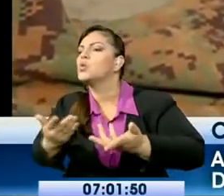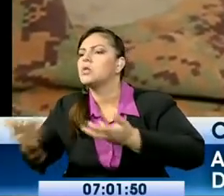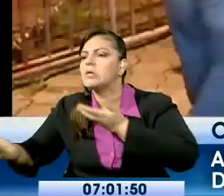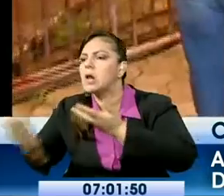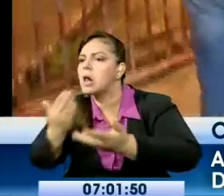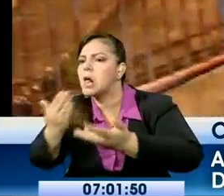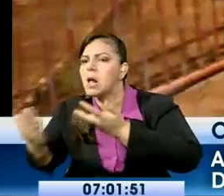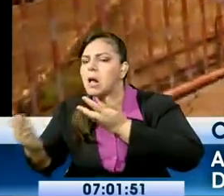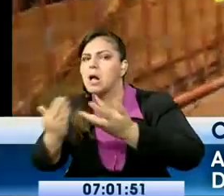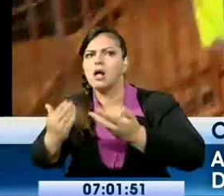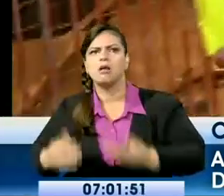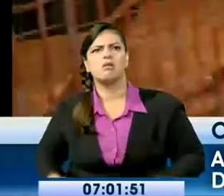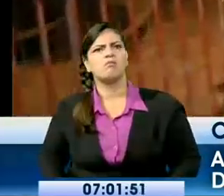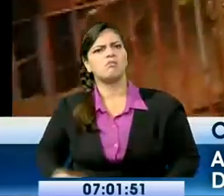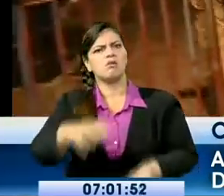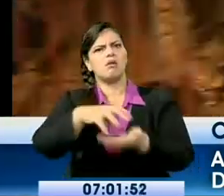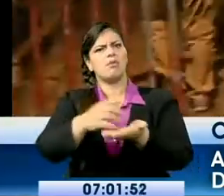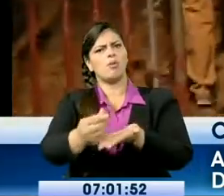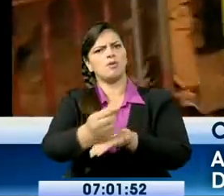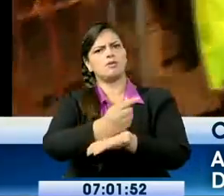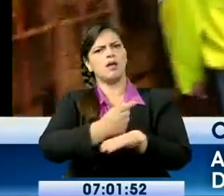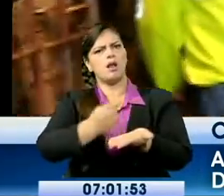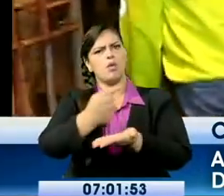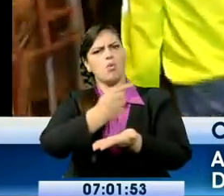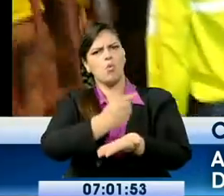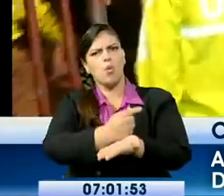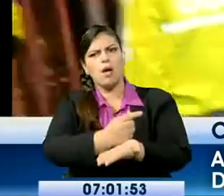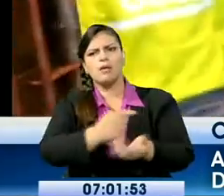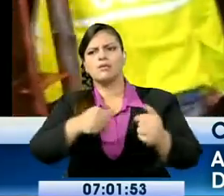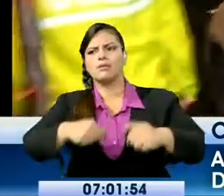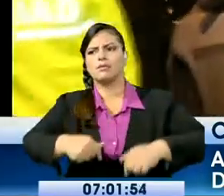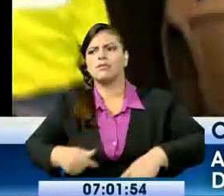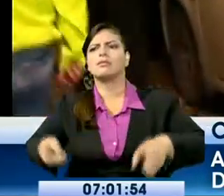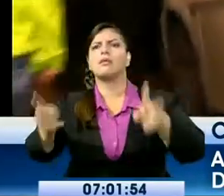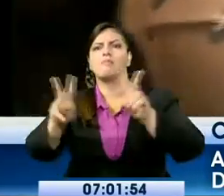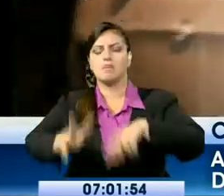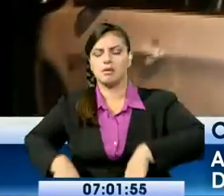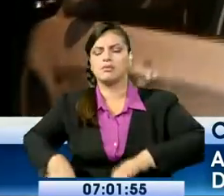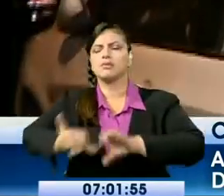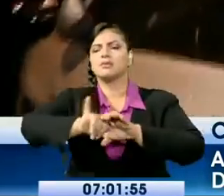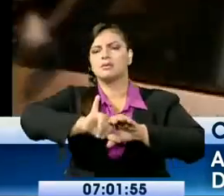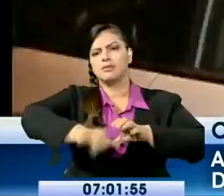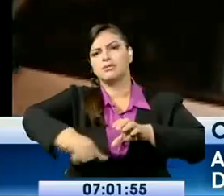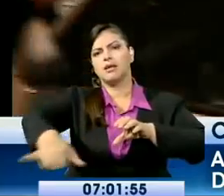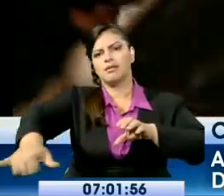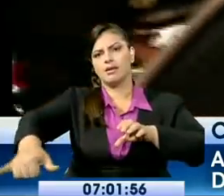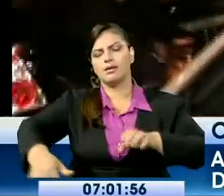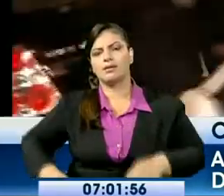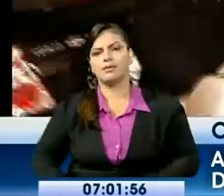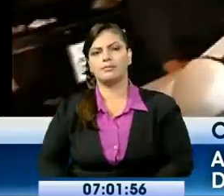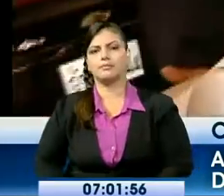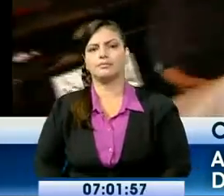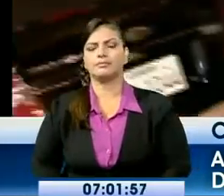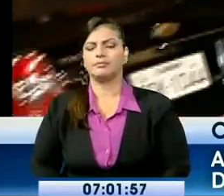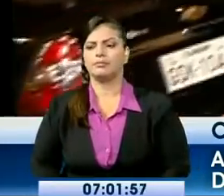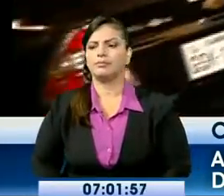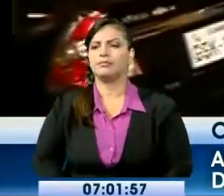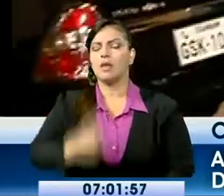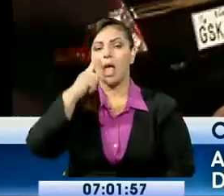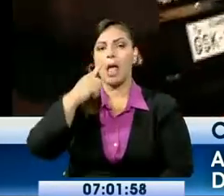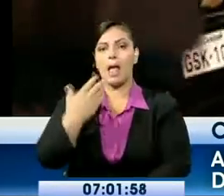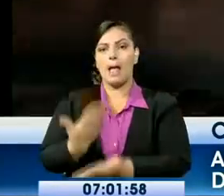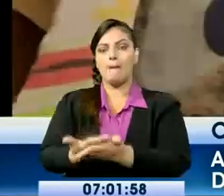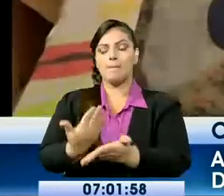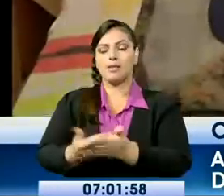como también en el cantón Santa Elena. ¿Alguna evidencia que se haya encontrado en los allanamientos? Sí, tenemos alimentadoras,